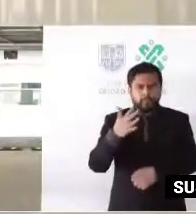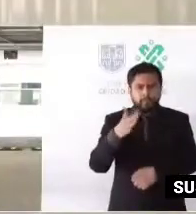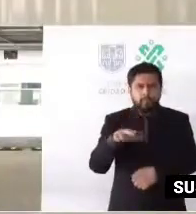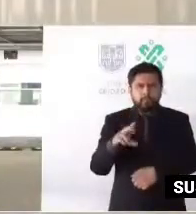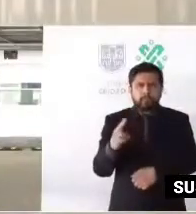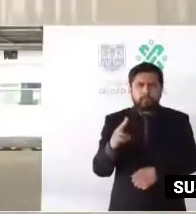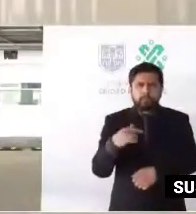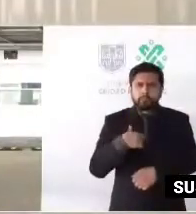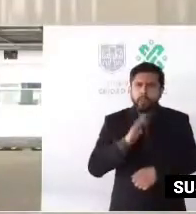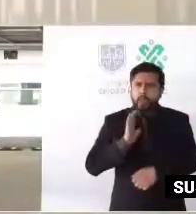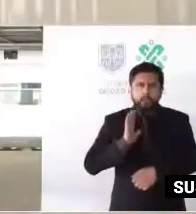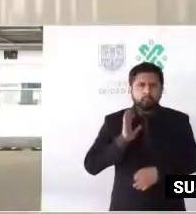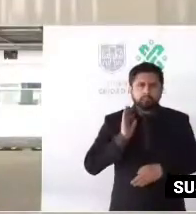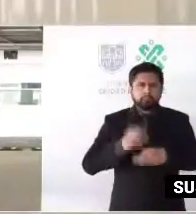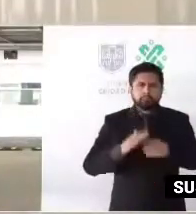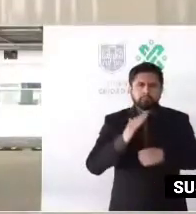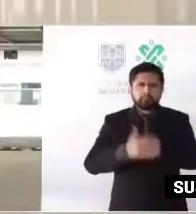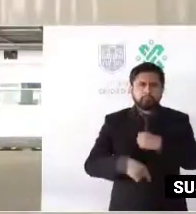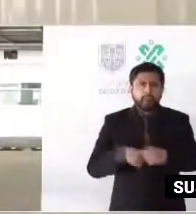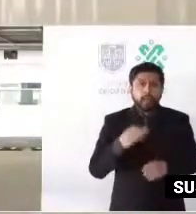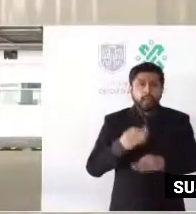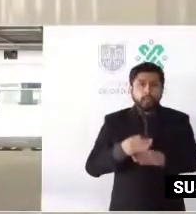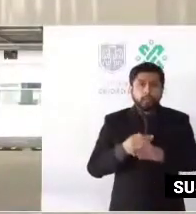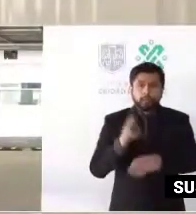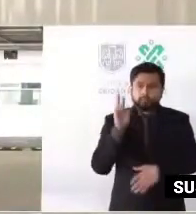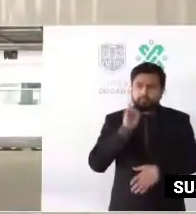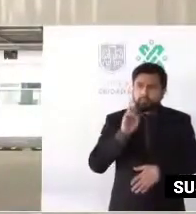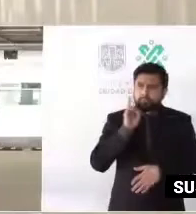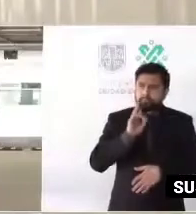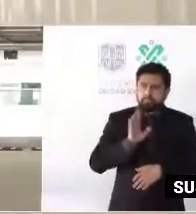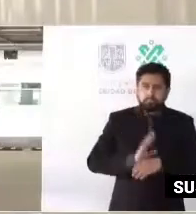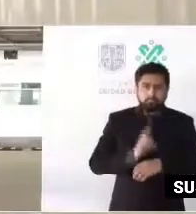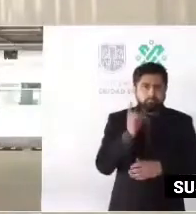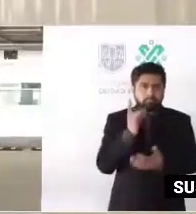estado haciendo algunas pruebas. La que sigue, por favor.